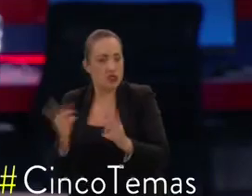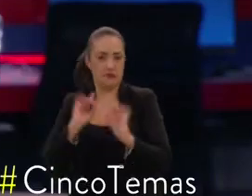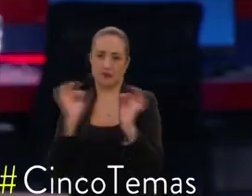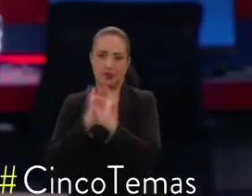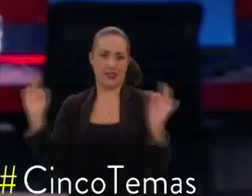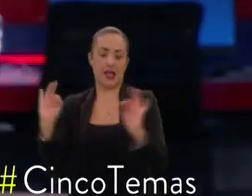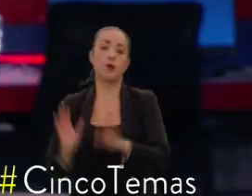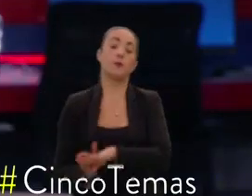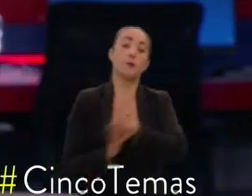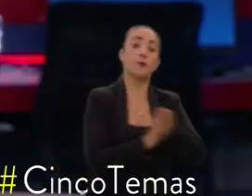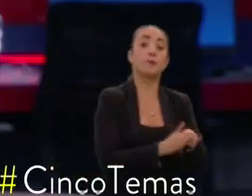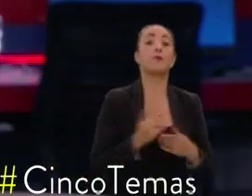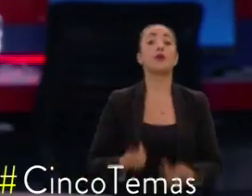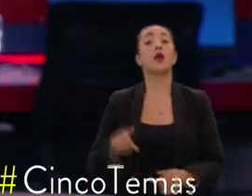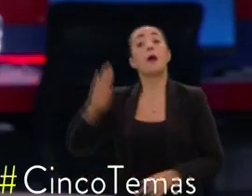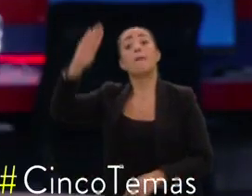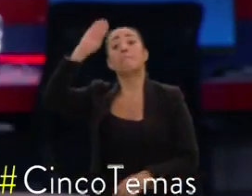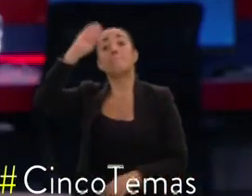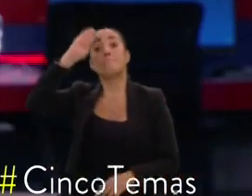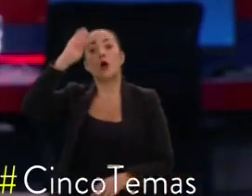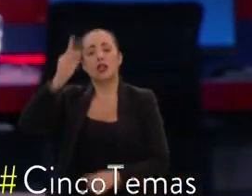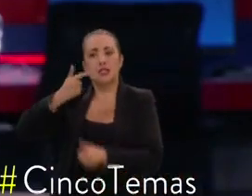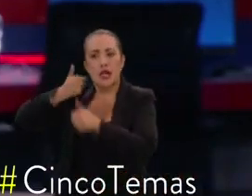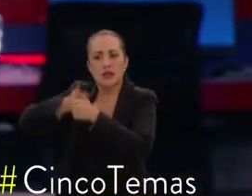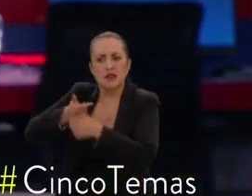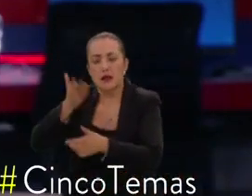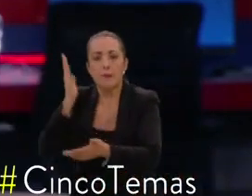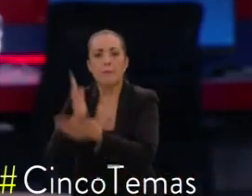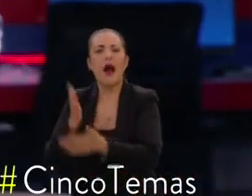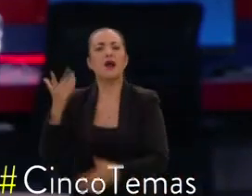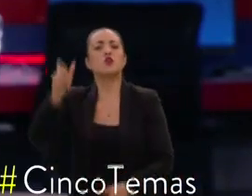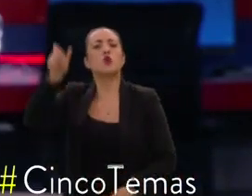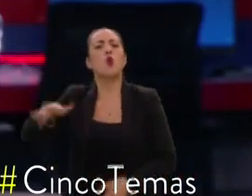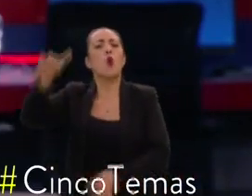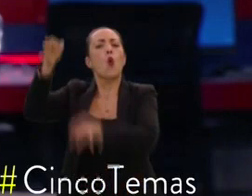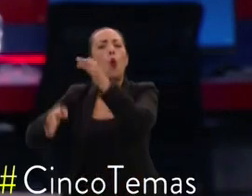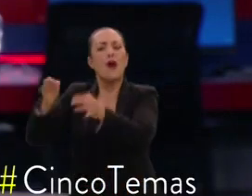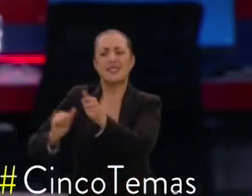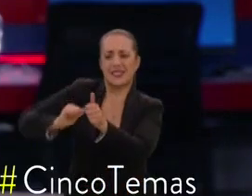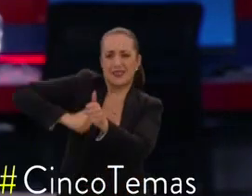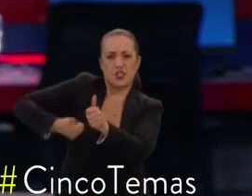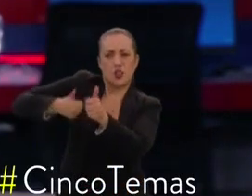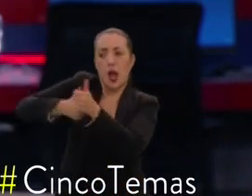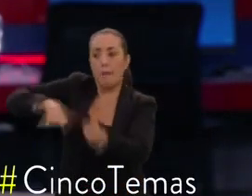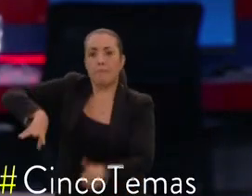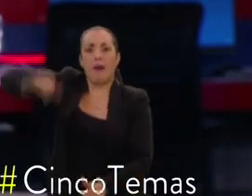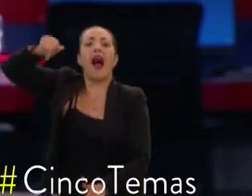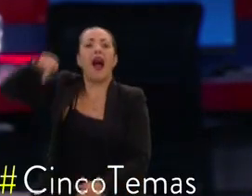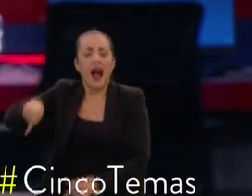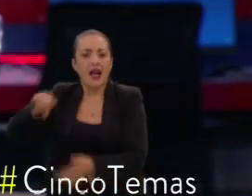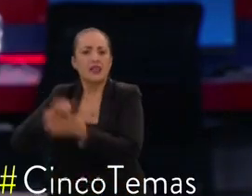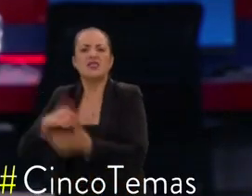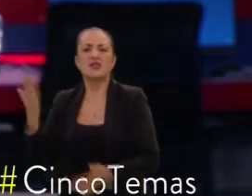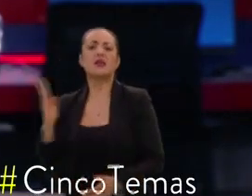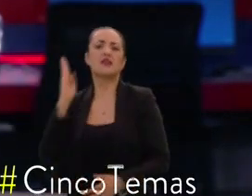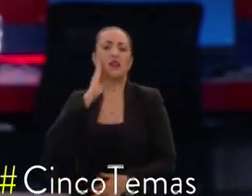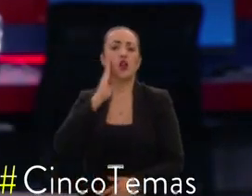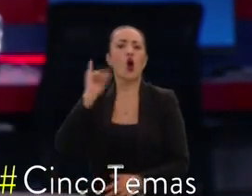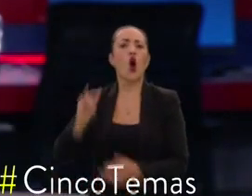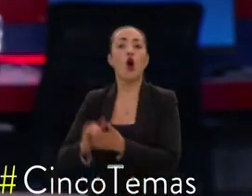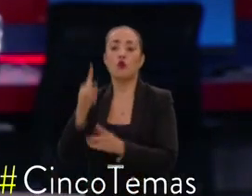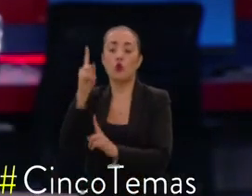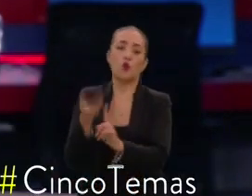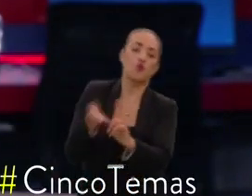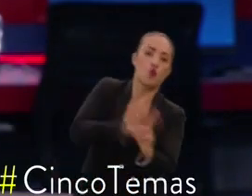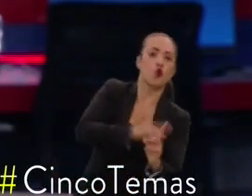La policía investiga un intento de hurto a la escolta de un juez de Palo Quemado ocurrido esta tarde en la localidad de Antonio Nariño, que dejó un presunto delincuente